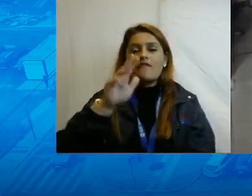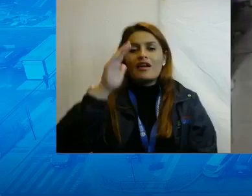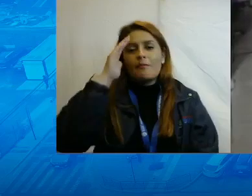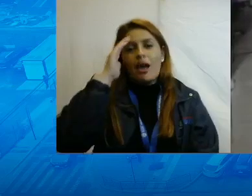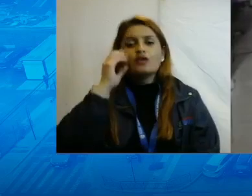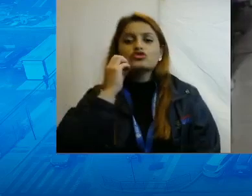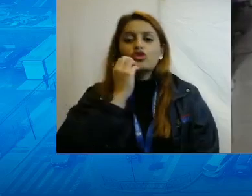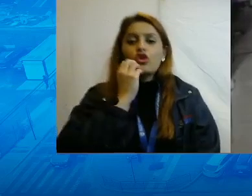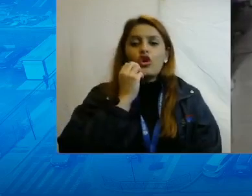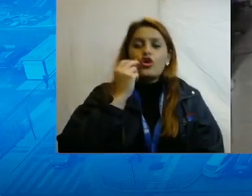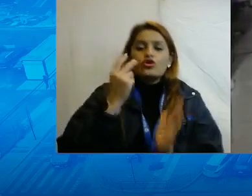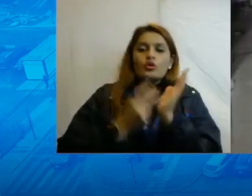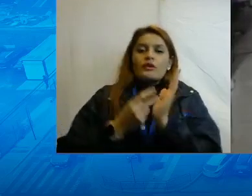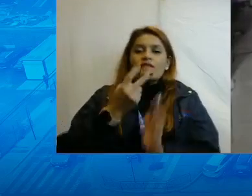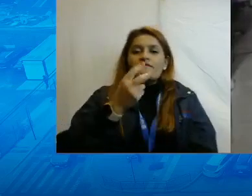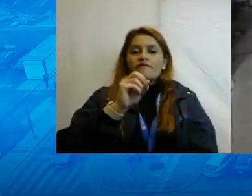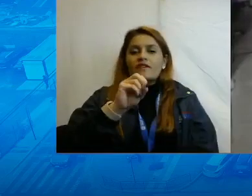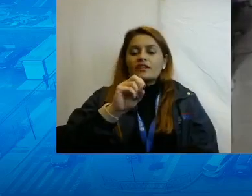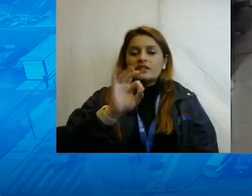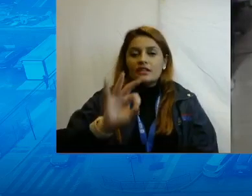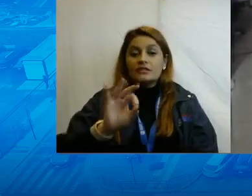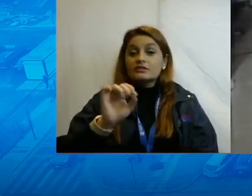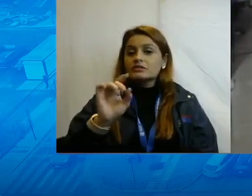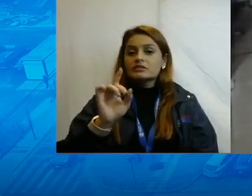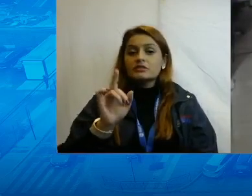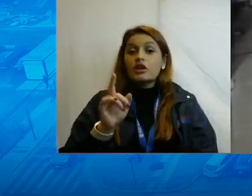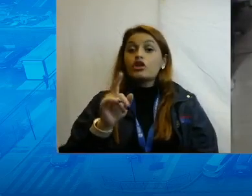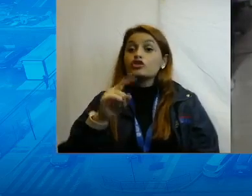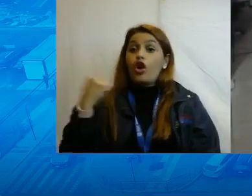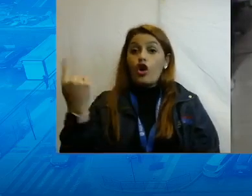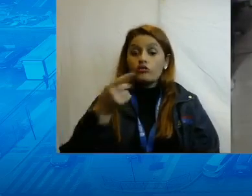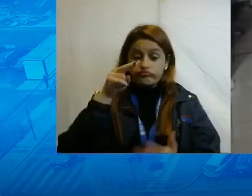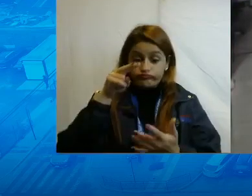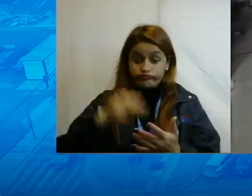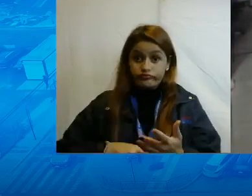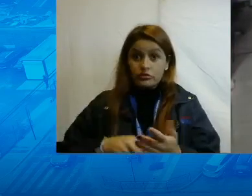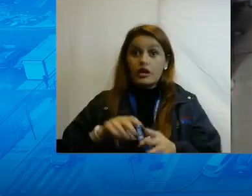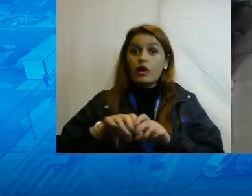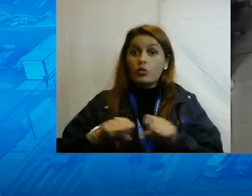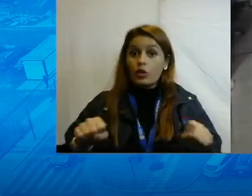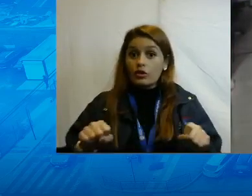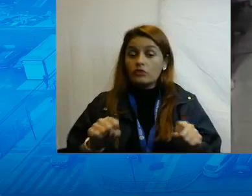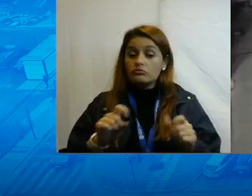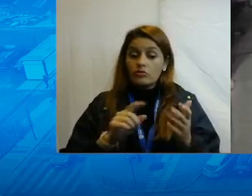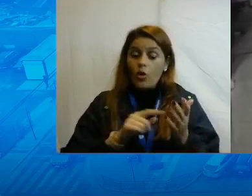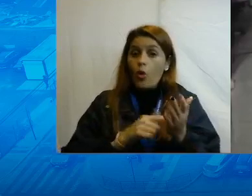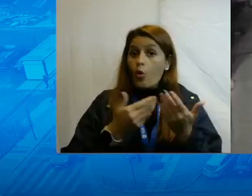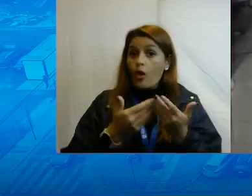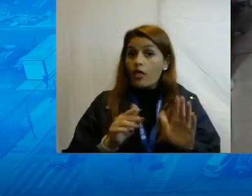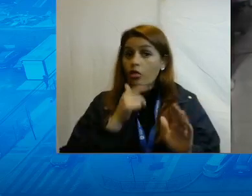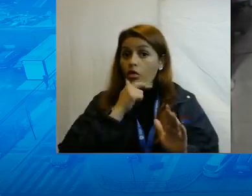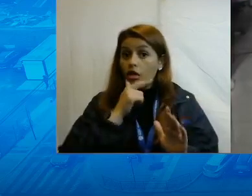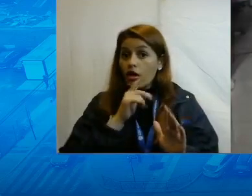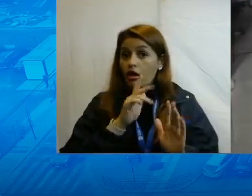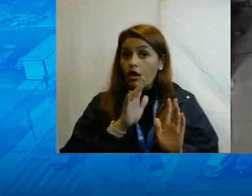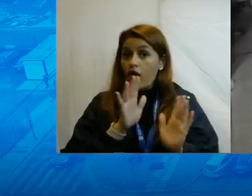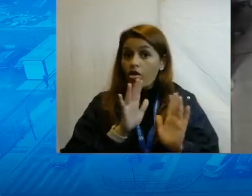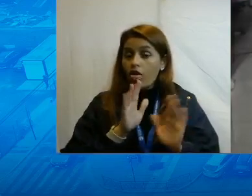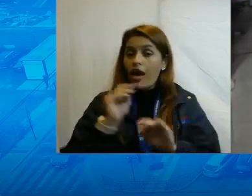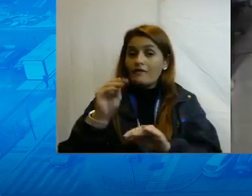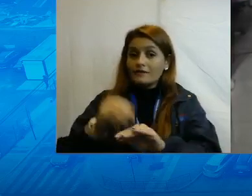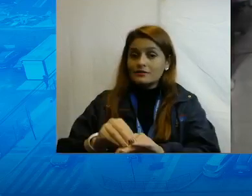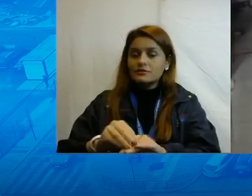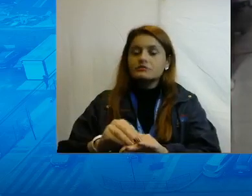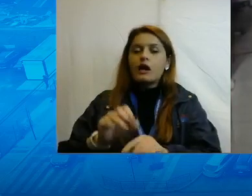2023. Como siempre, les recuerdo el tema del acuerdo y cualquier observación me la hacen llegar, si no, se da por aprobada el